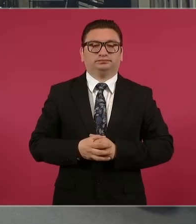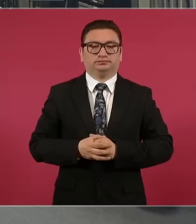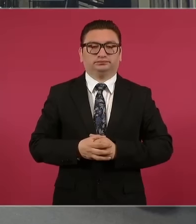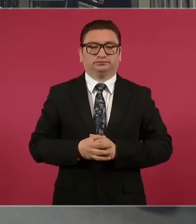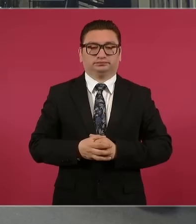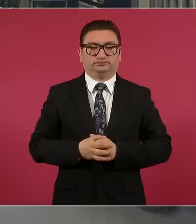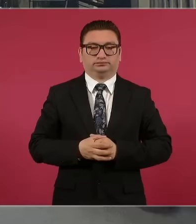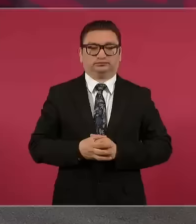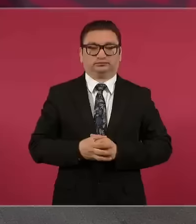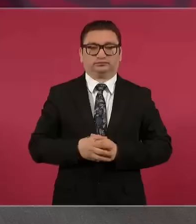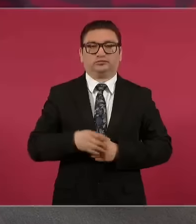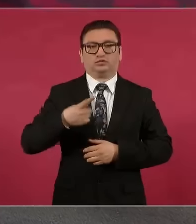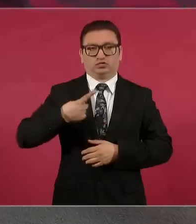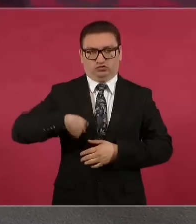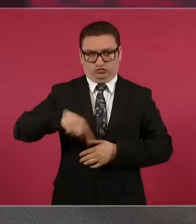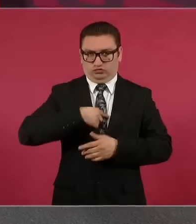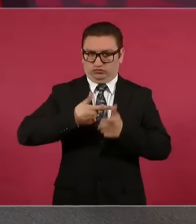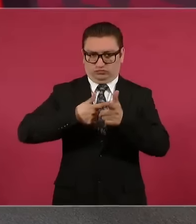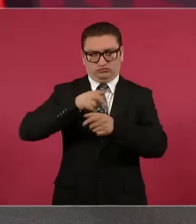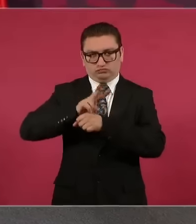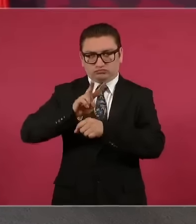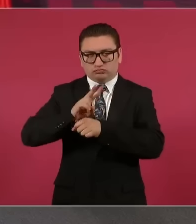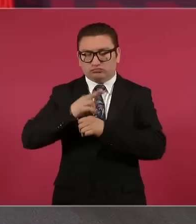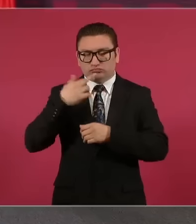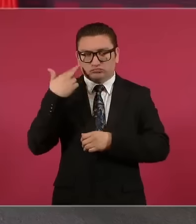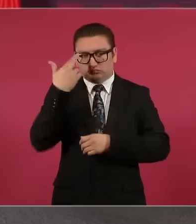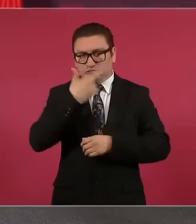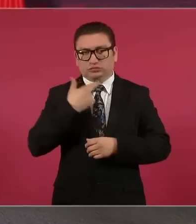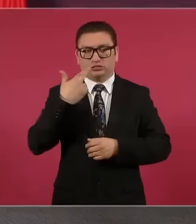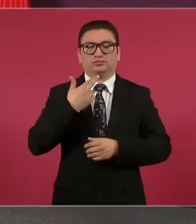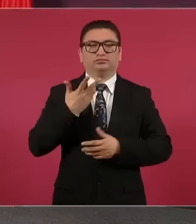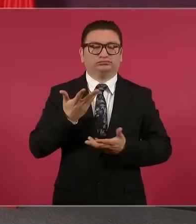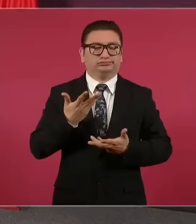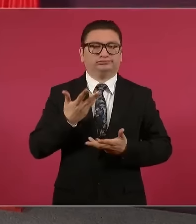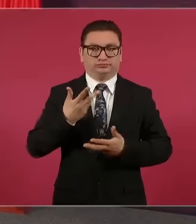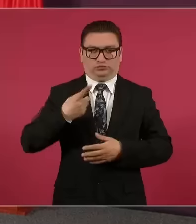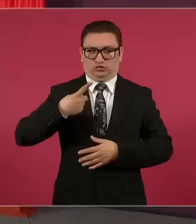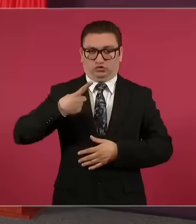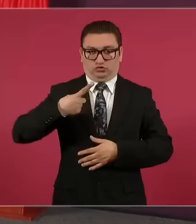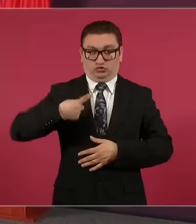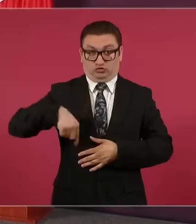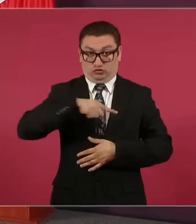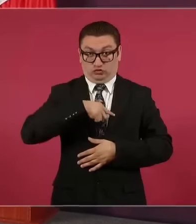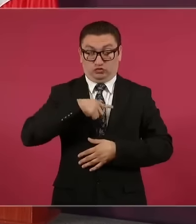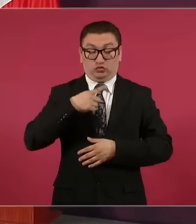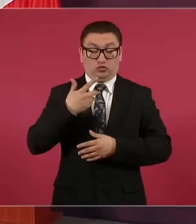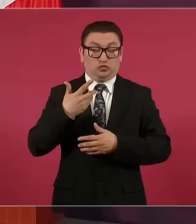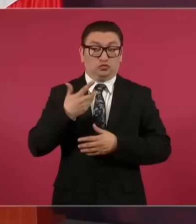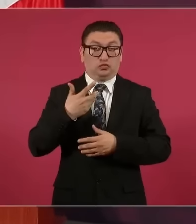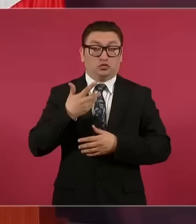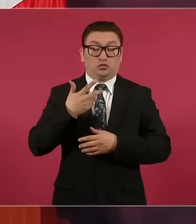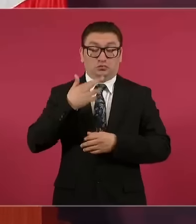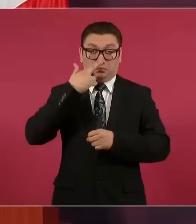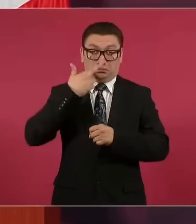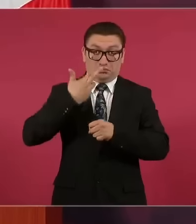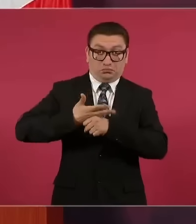y que vamos a estar pendientes. A nosotros no nos va a